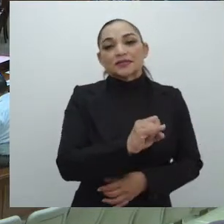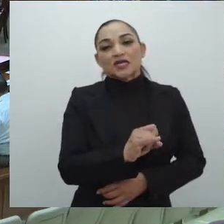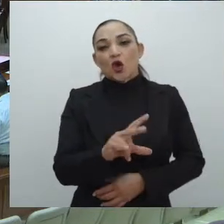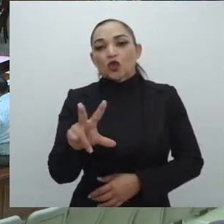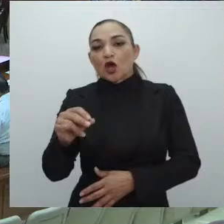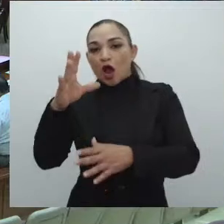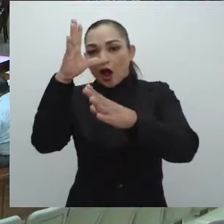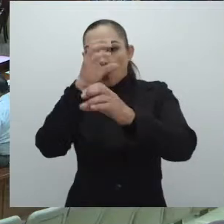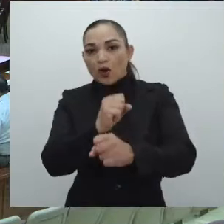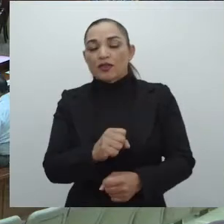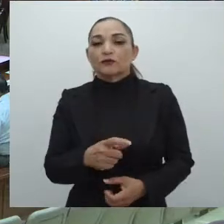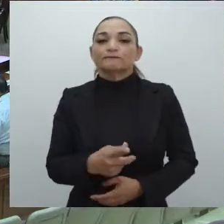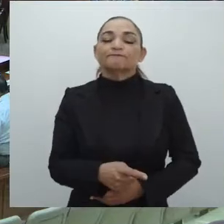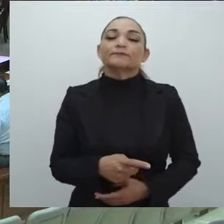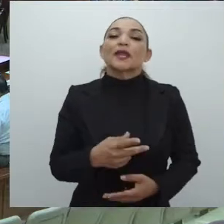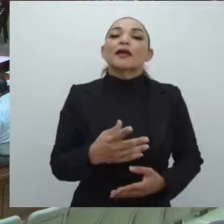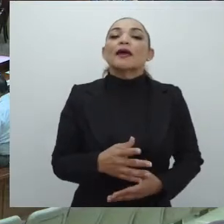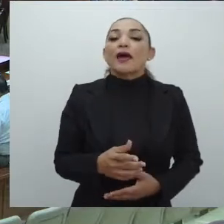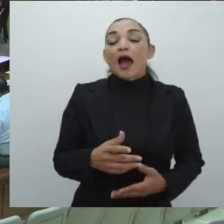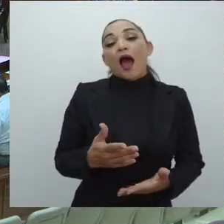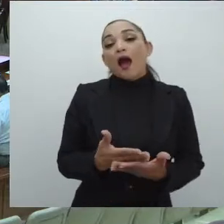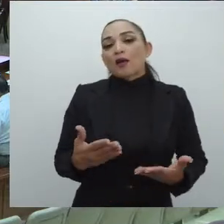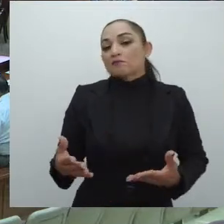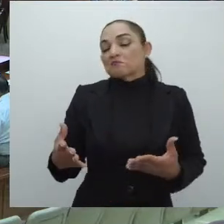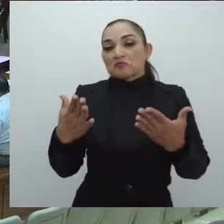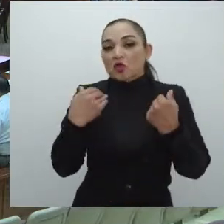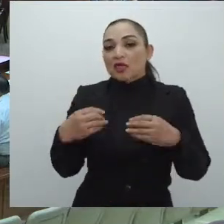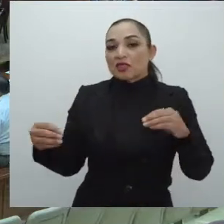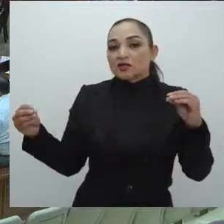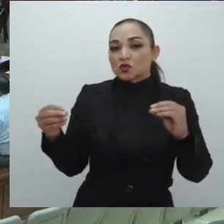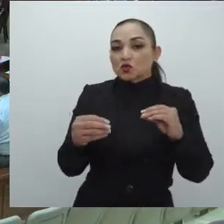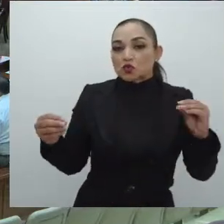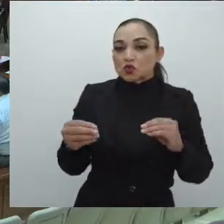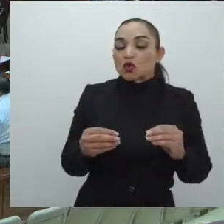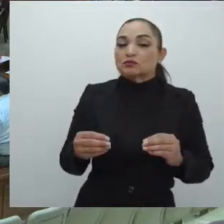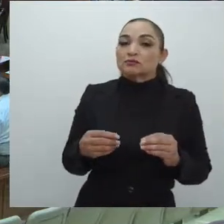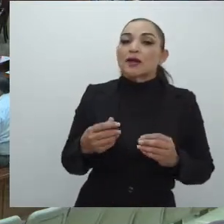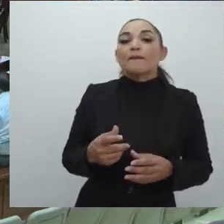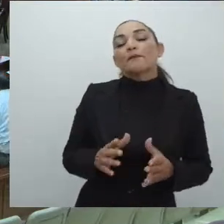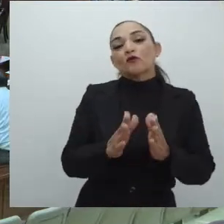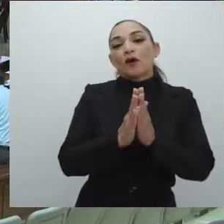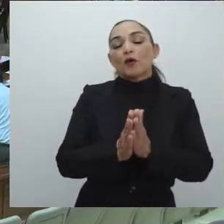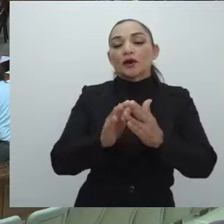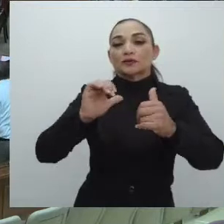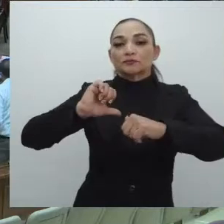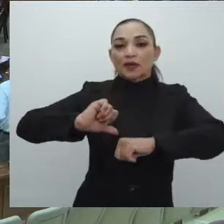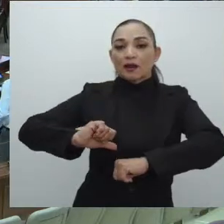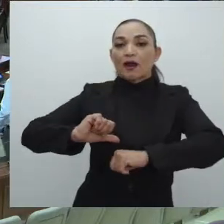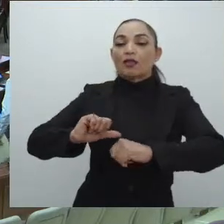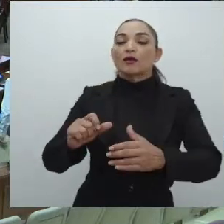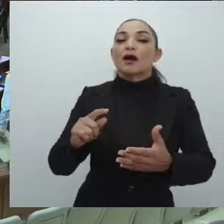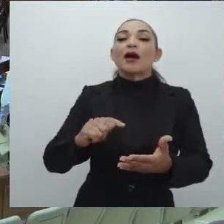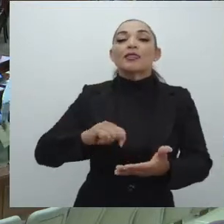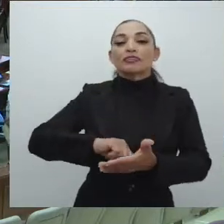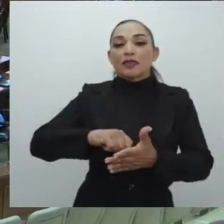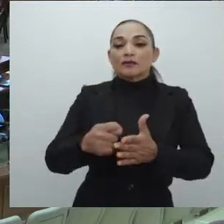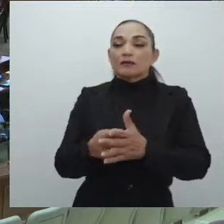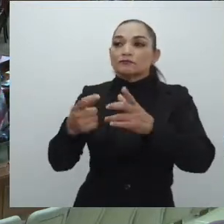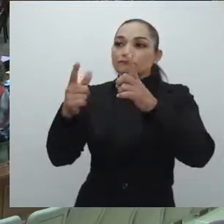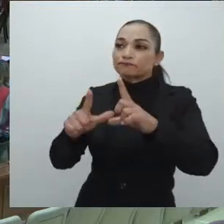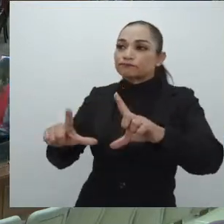No habiendo discusión, se pide al área técnica abrir el tablero para recoger la votación a favor o en contra del dictamen en lo general.